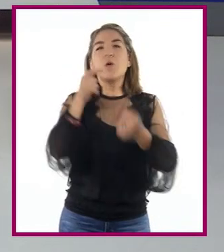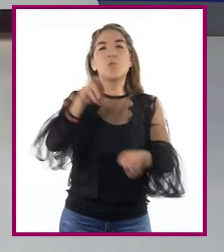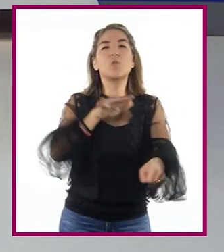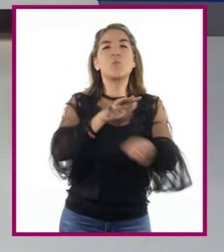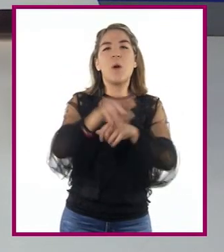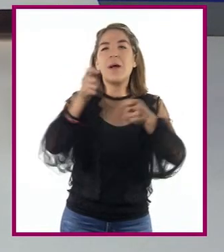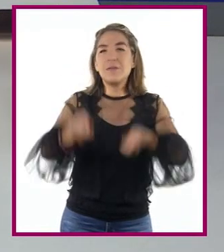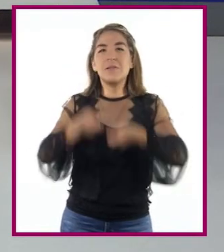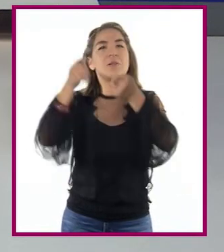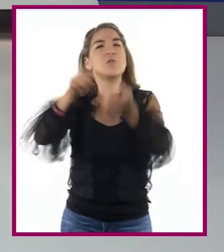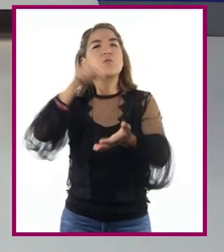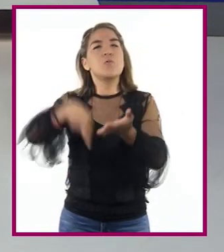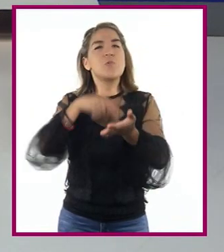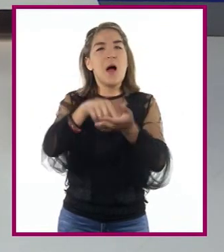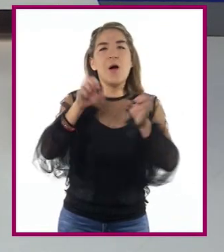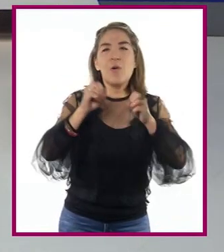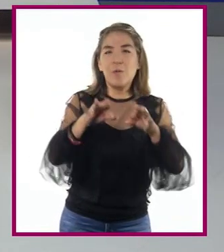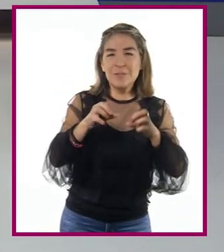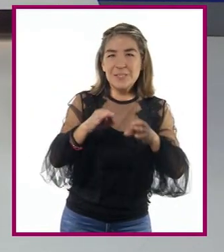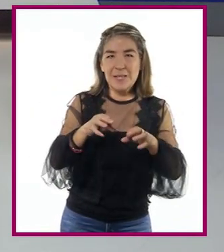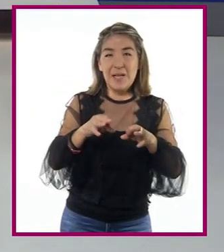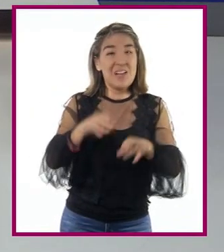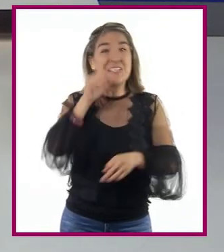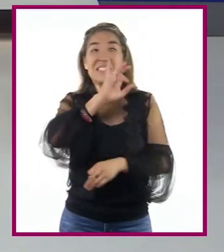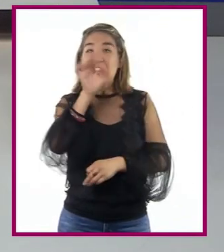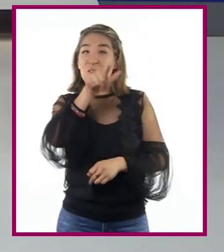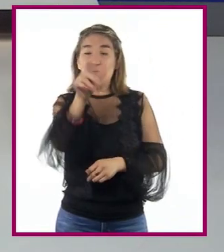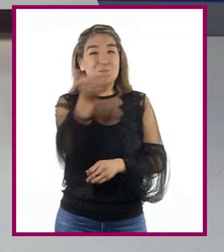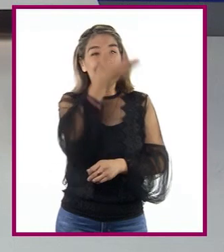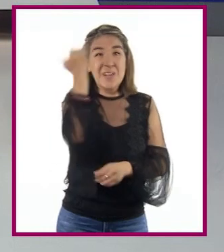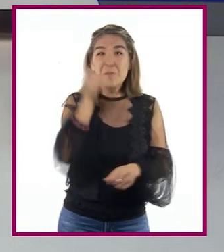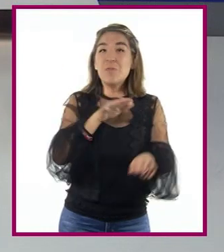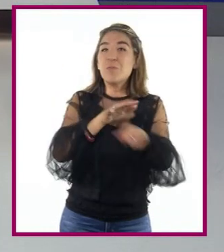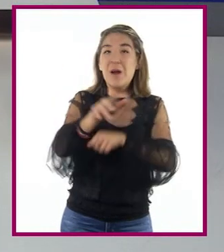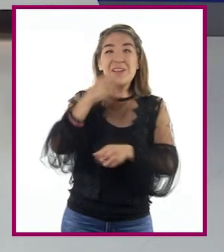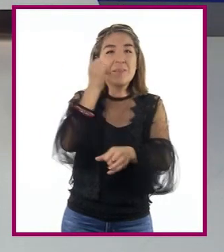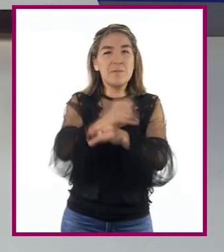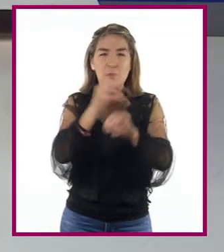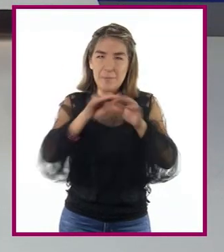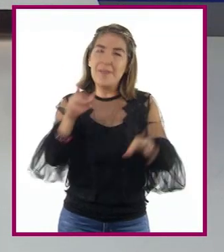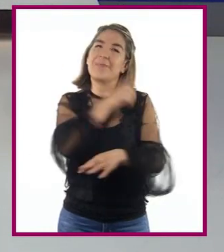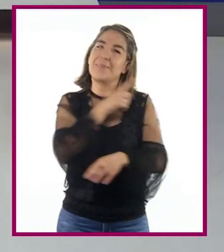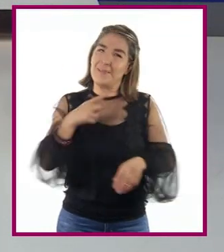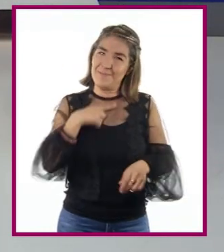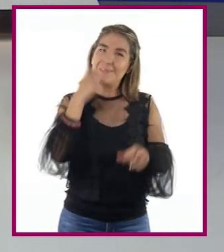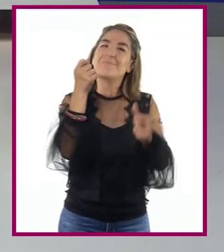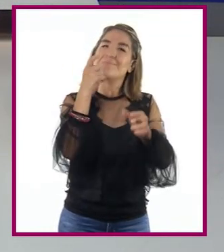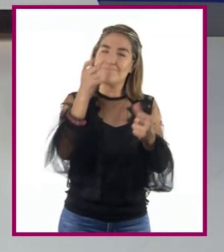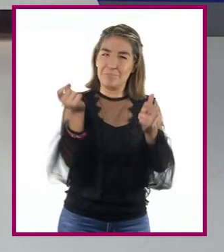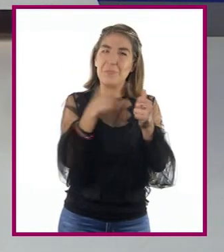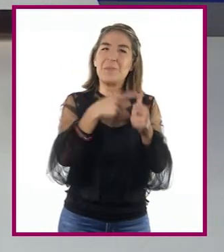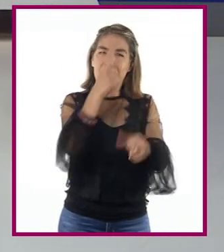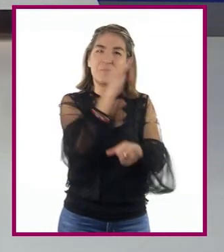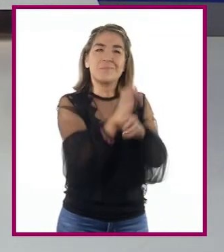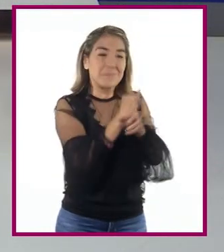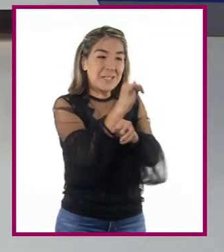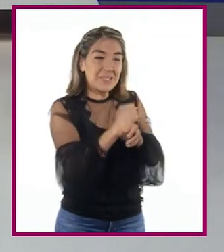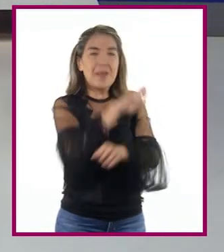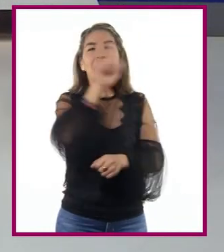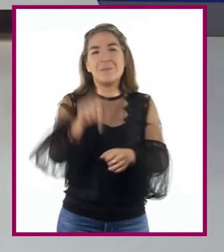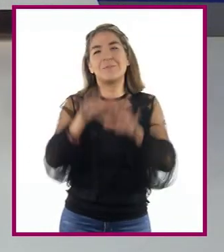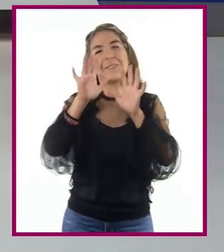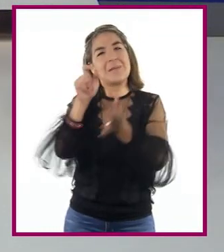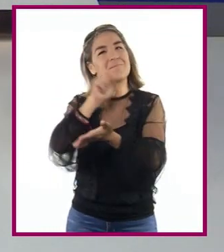al que irá. Si no saben estos datos, es importante que lo investiguen antes de escribir su carta. Es